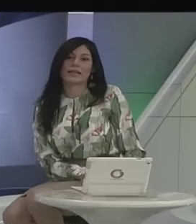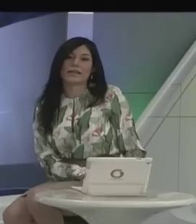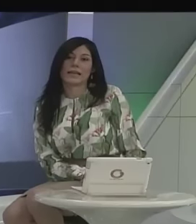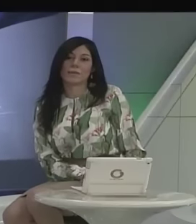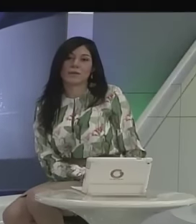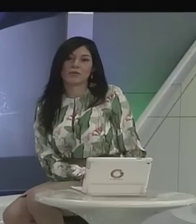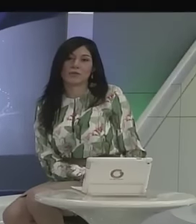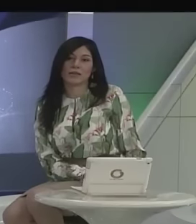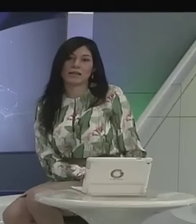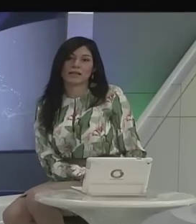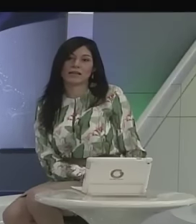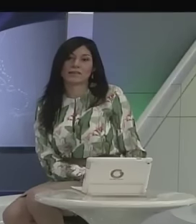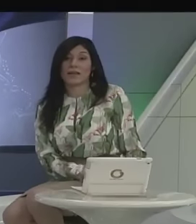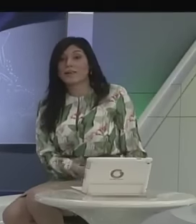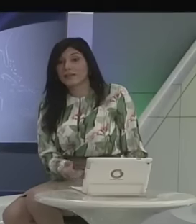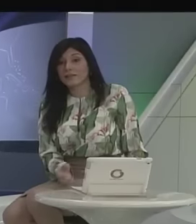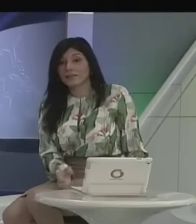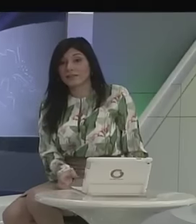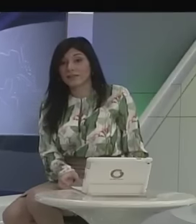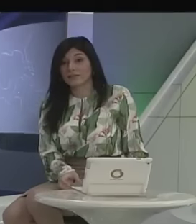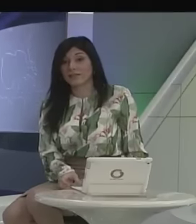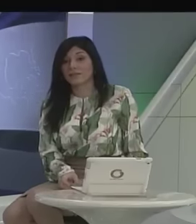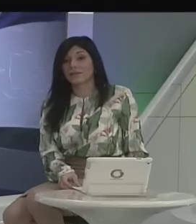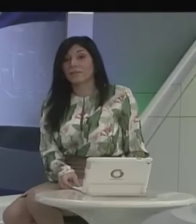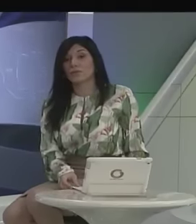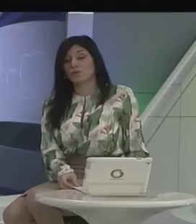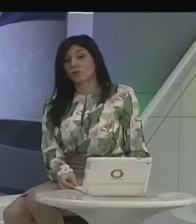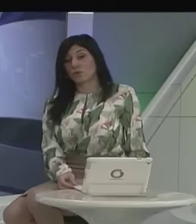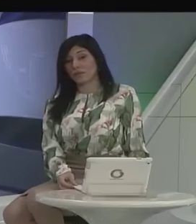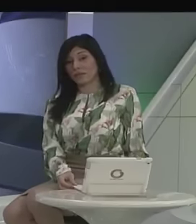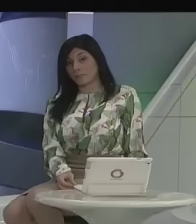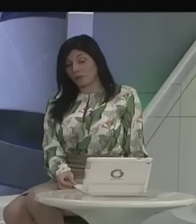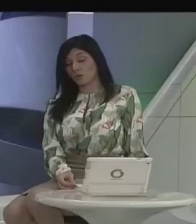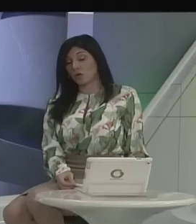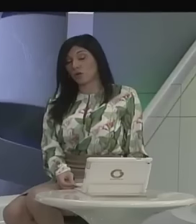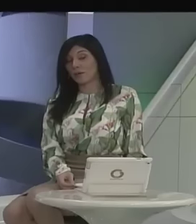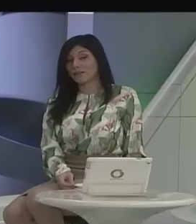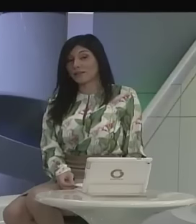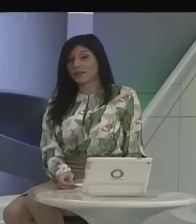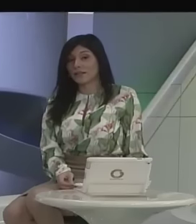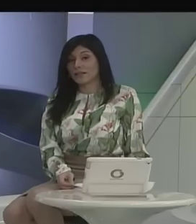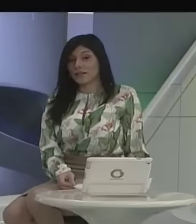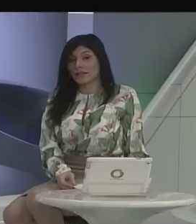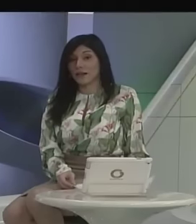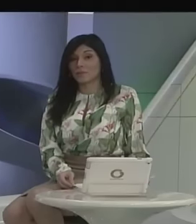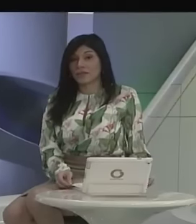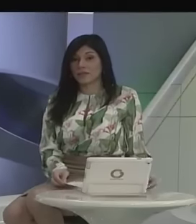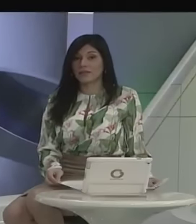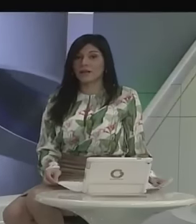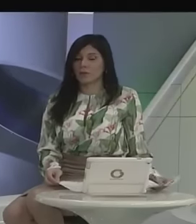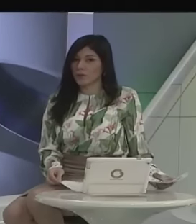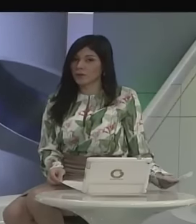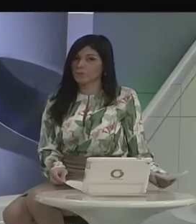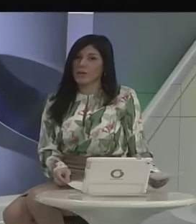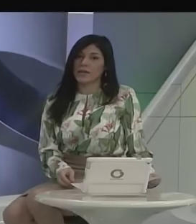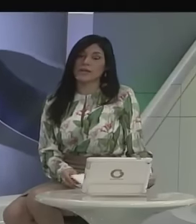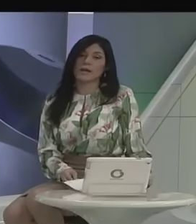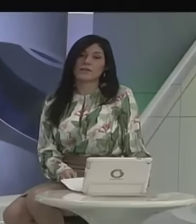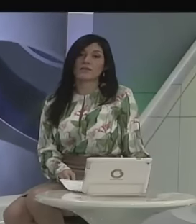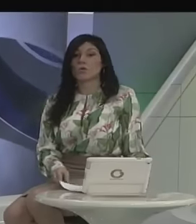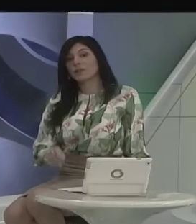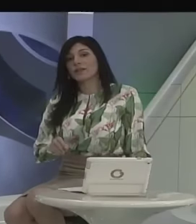usted que en Venezuela si hay esa escasez del 15% de medicamentos que comenta la ministra?